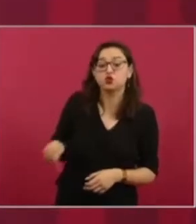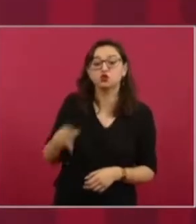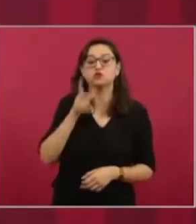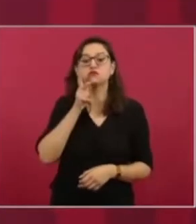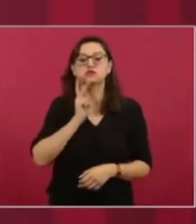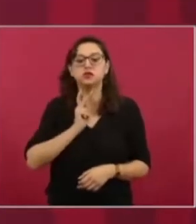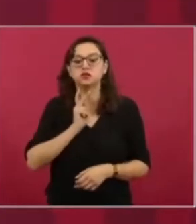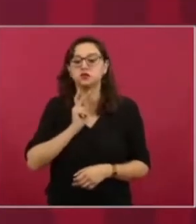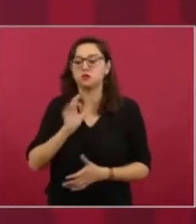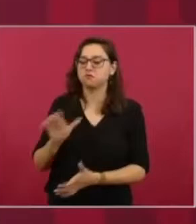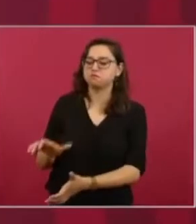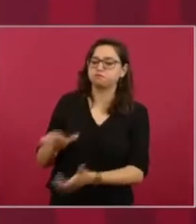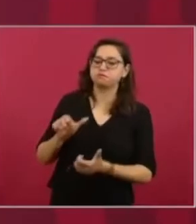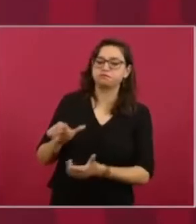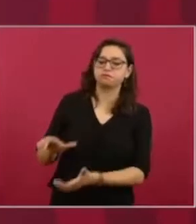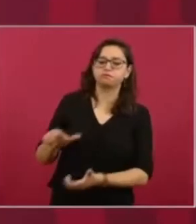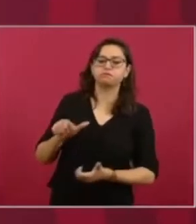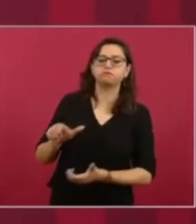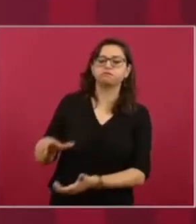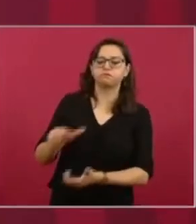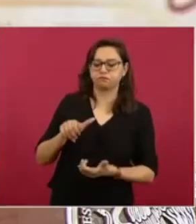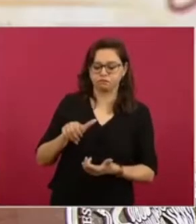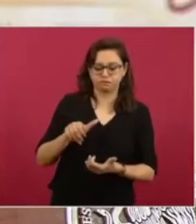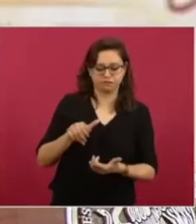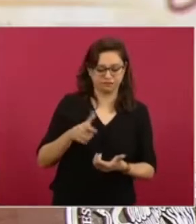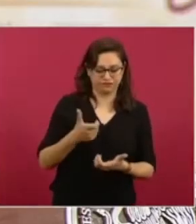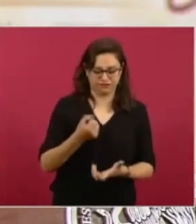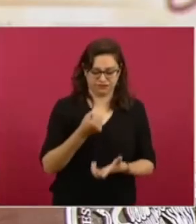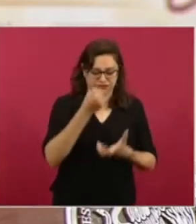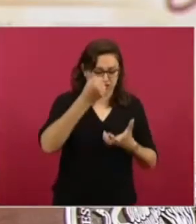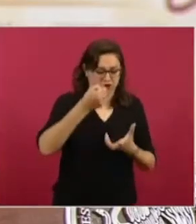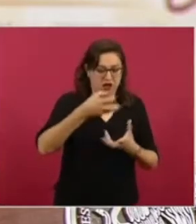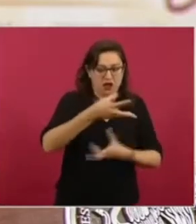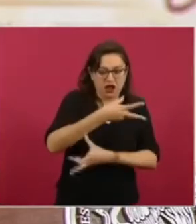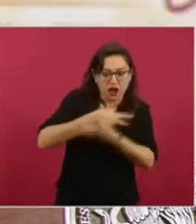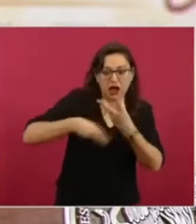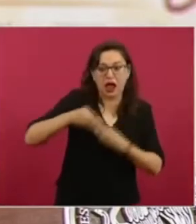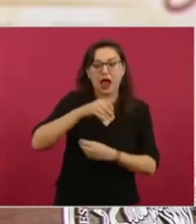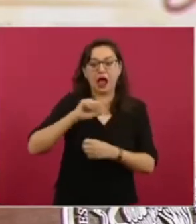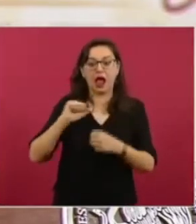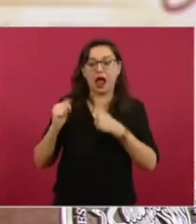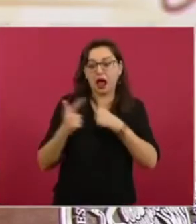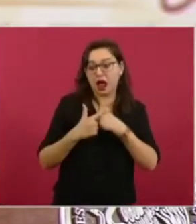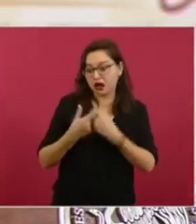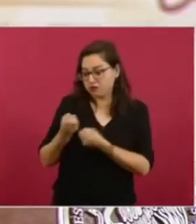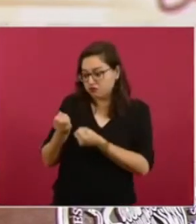Y no se les regresaba nada.